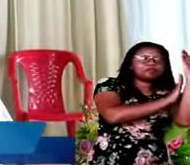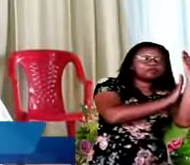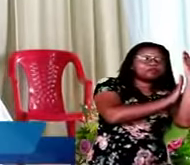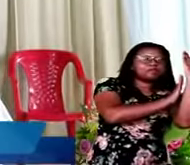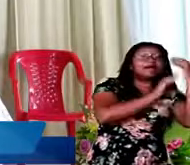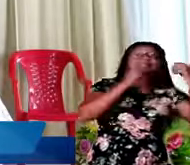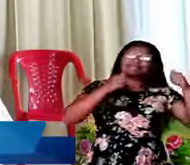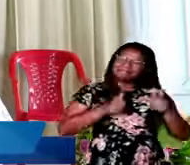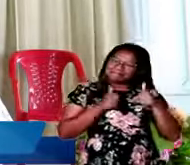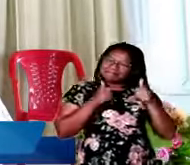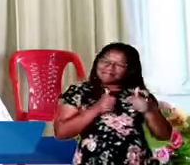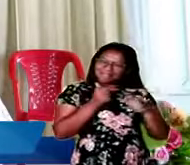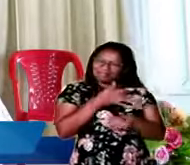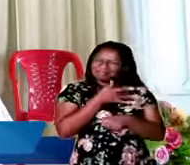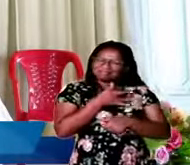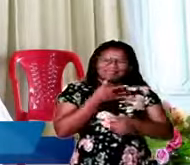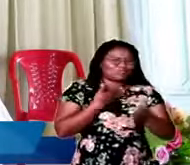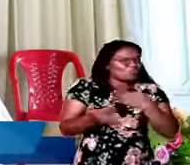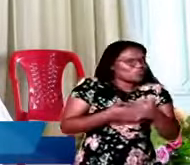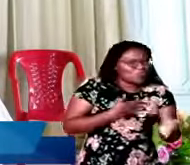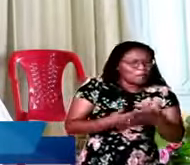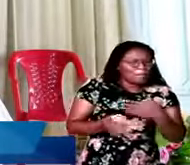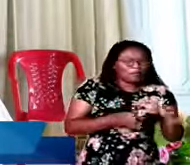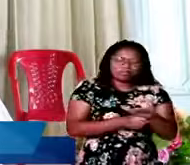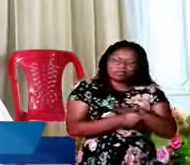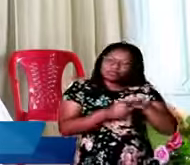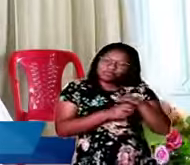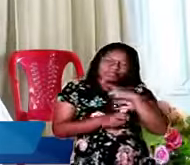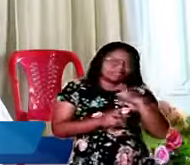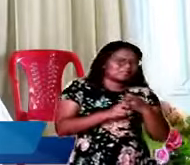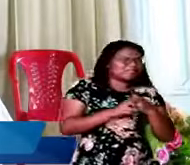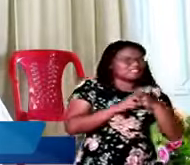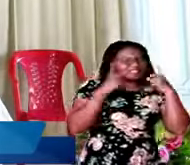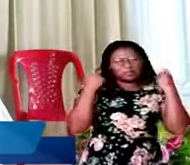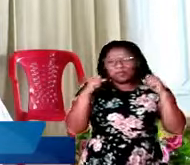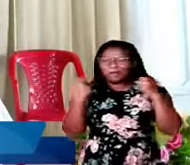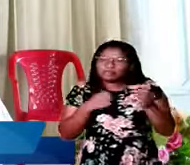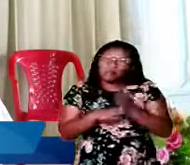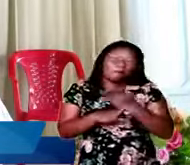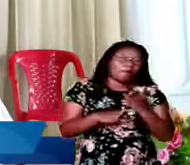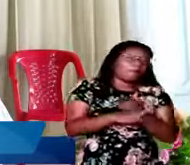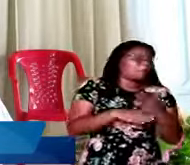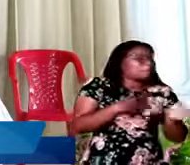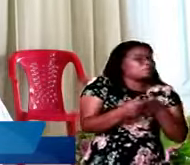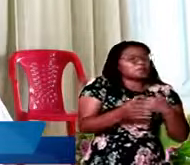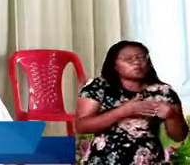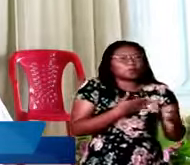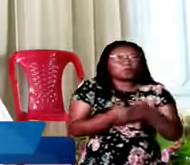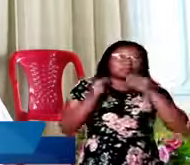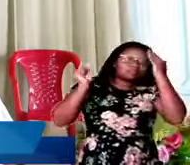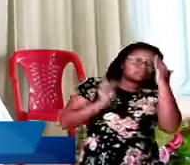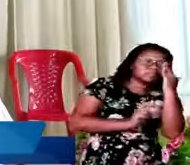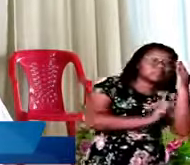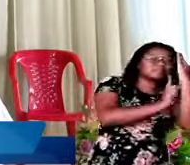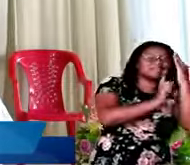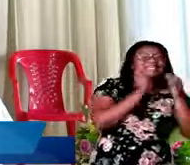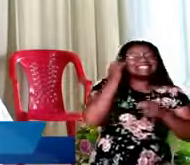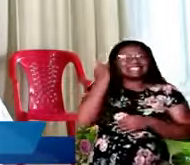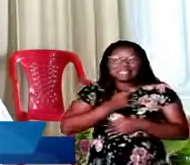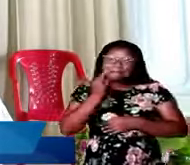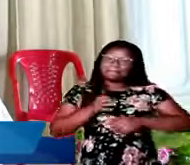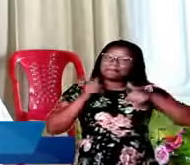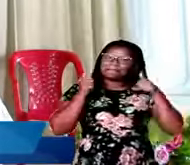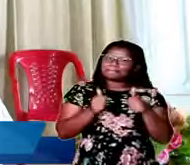bien siempre, no importa que esté pasando dificultades, está en la presencia de Dios y ese está bien.